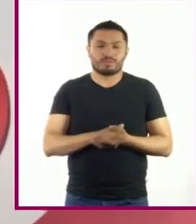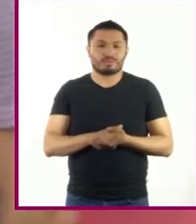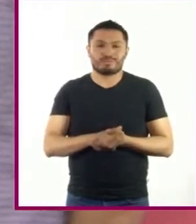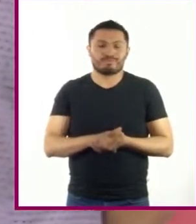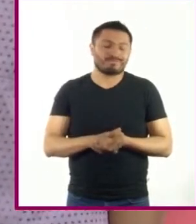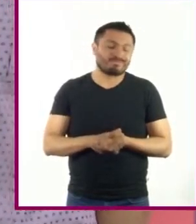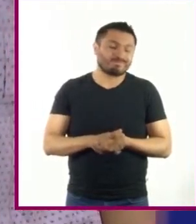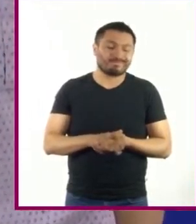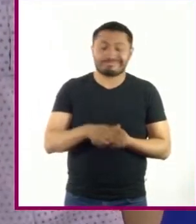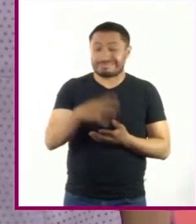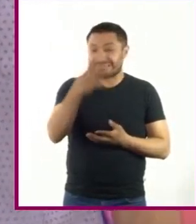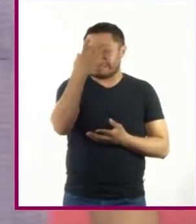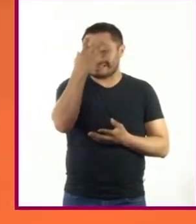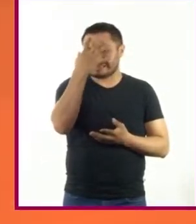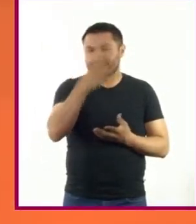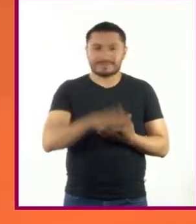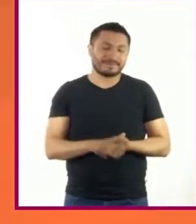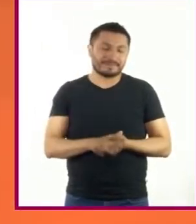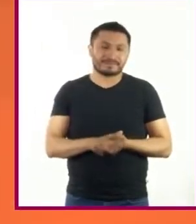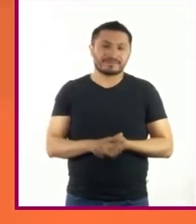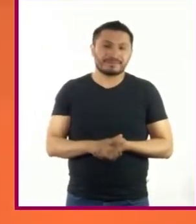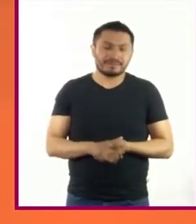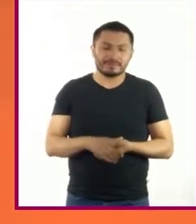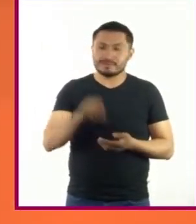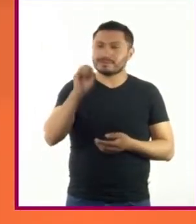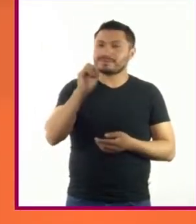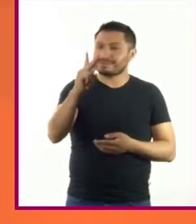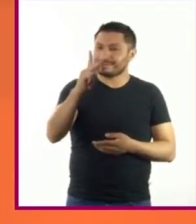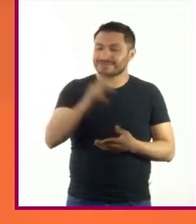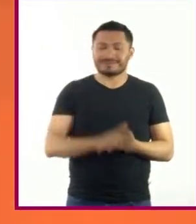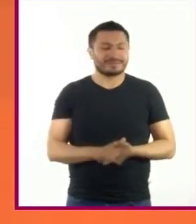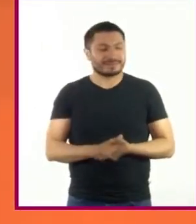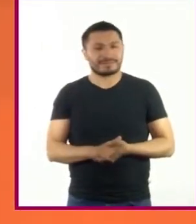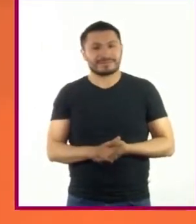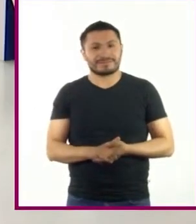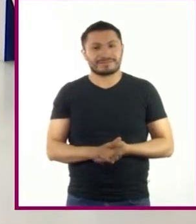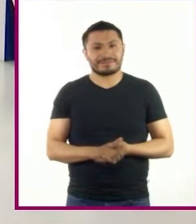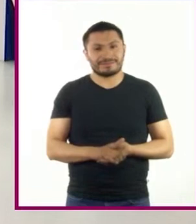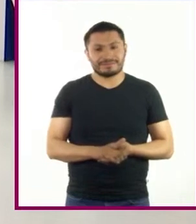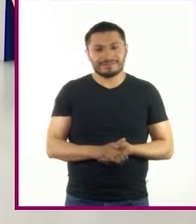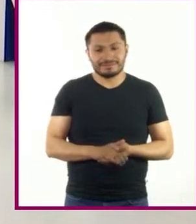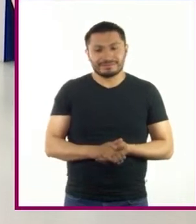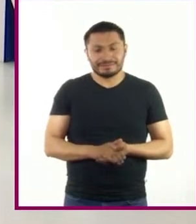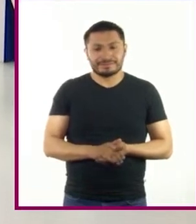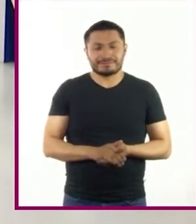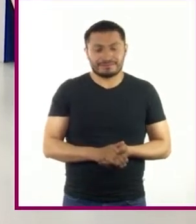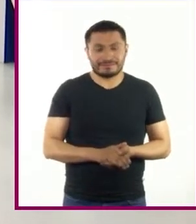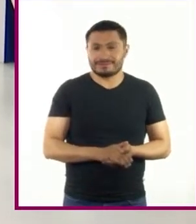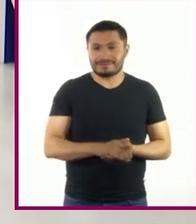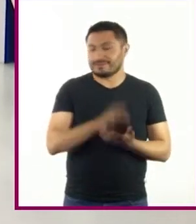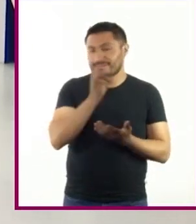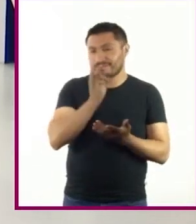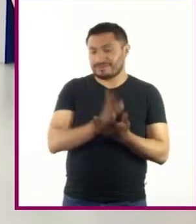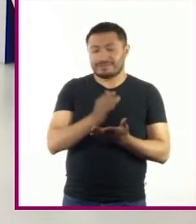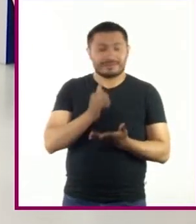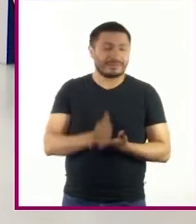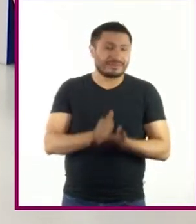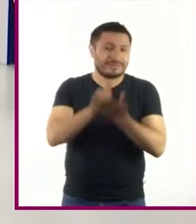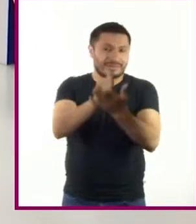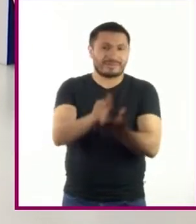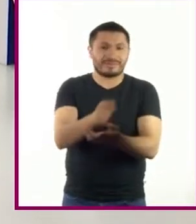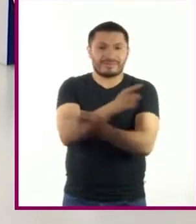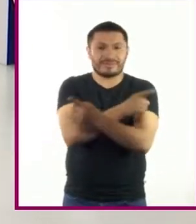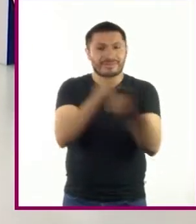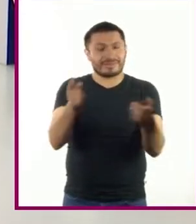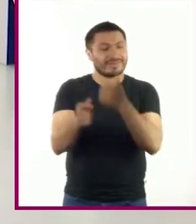Ay, qué pena. Bueno, está bien, ya. Ya que insiste, y solo por ayudar al conocimiento de las